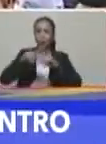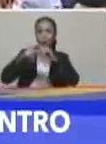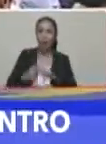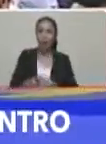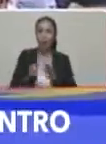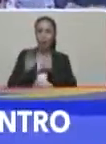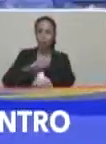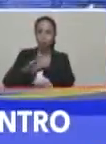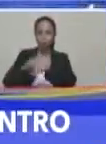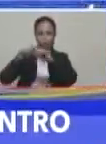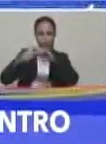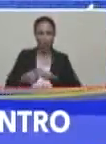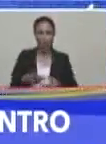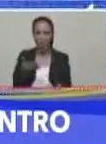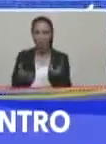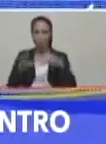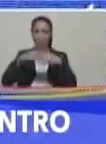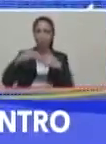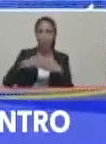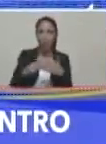Jorge Márquez, ¿no?